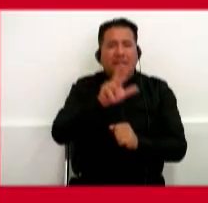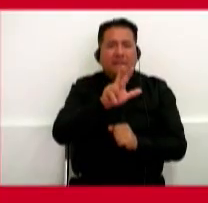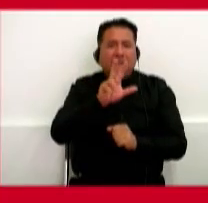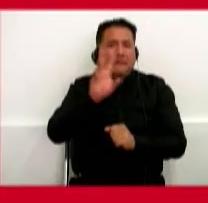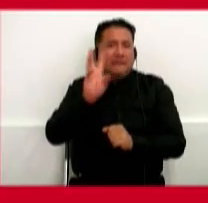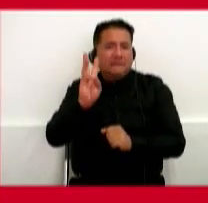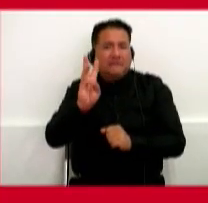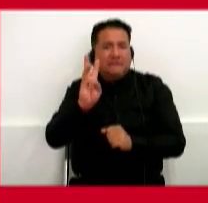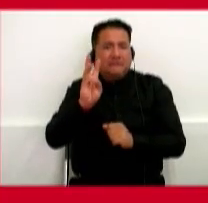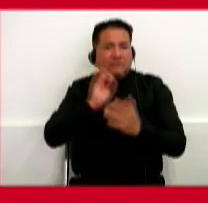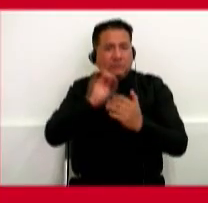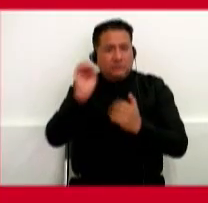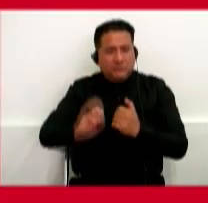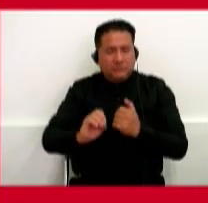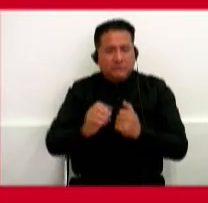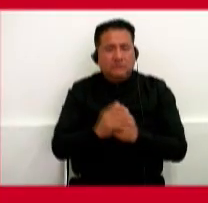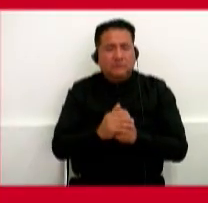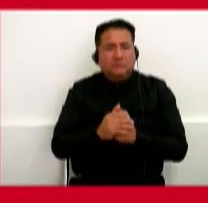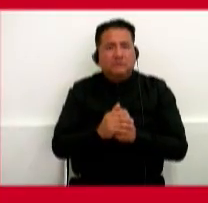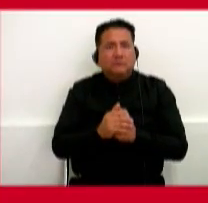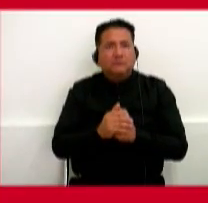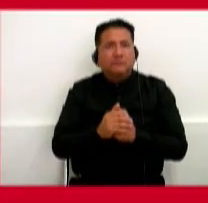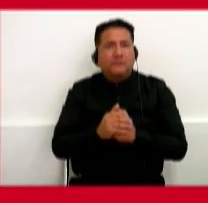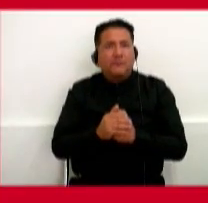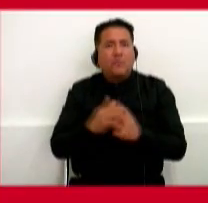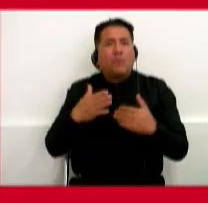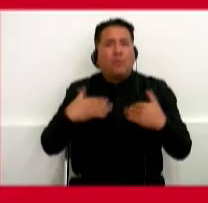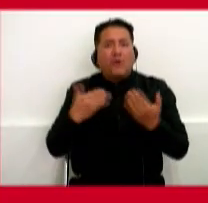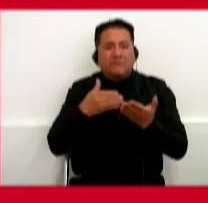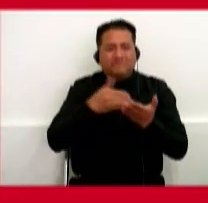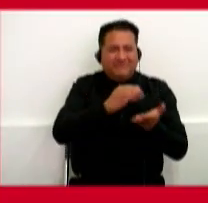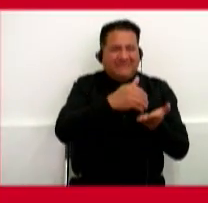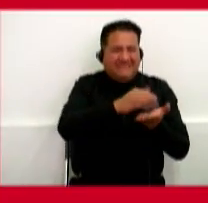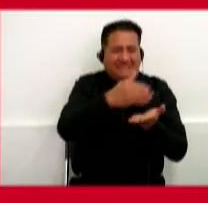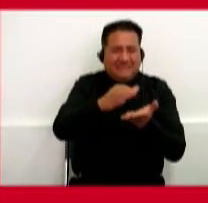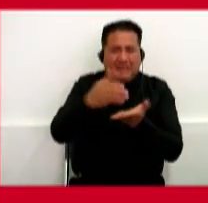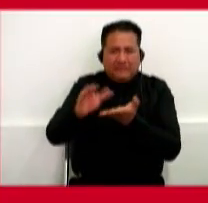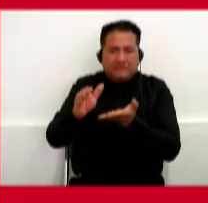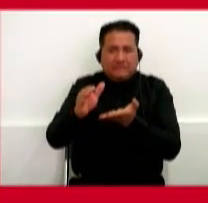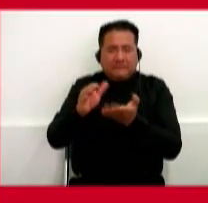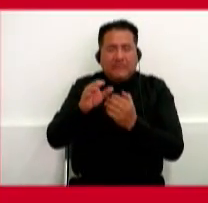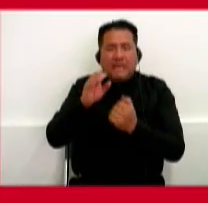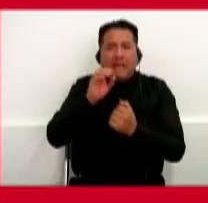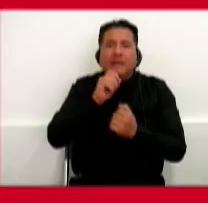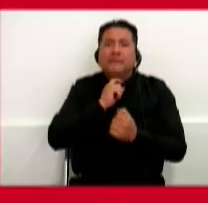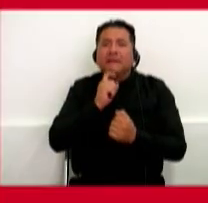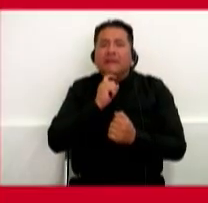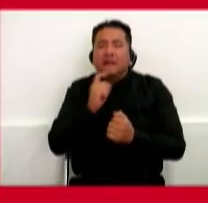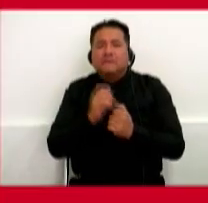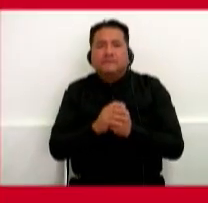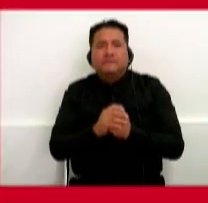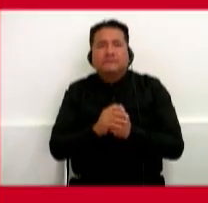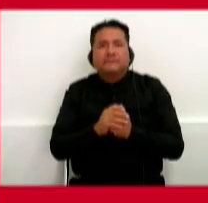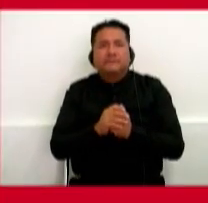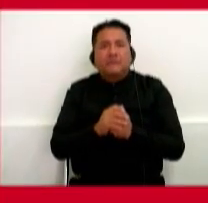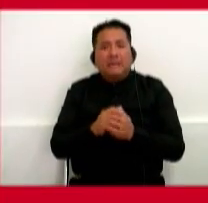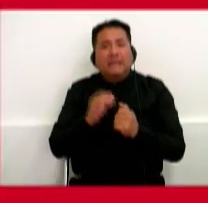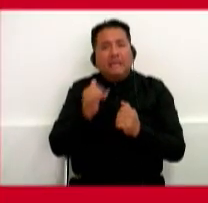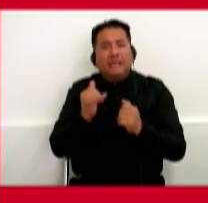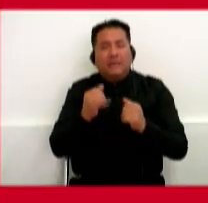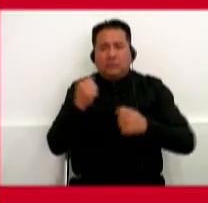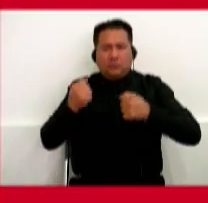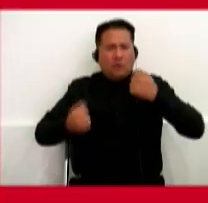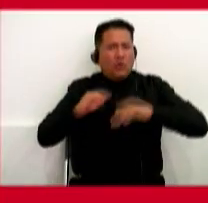incrementado esa distancia equivalente para poder retirar el mineral. Eso que involucra también el incremento de la flota de camiones, que más o menos ha sido alrededor